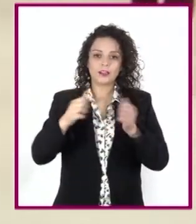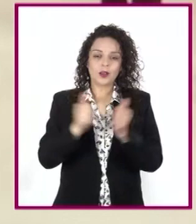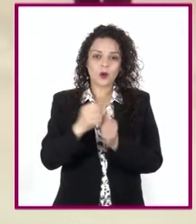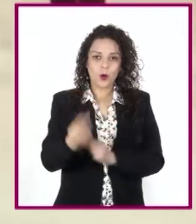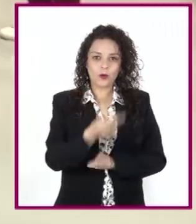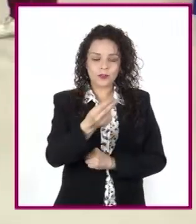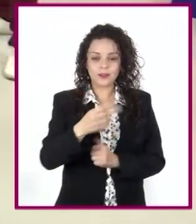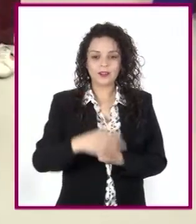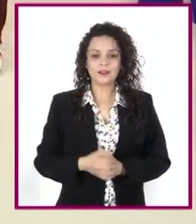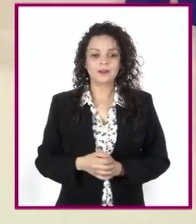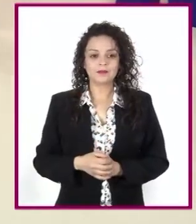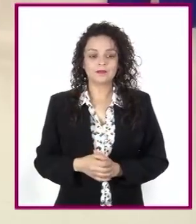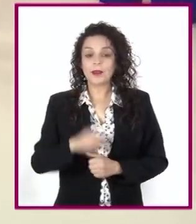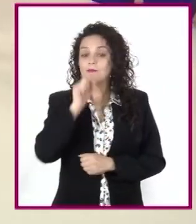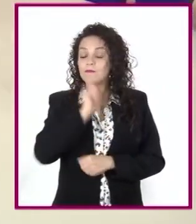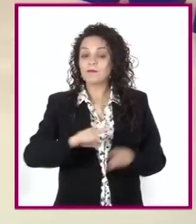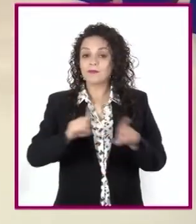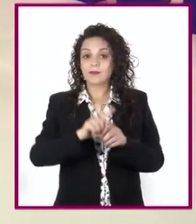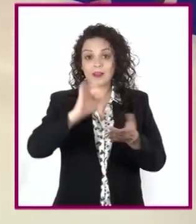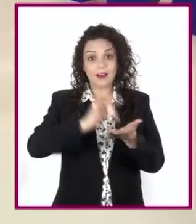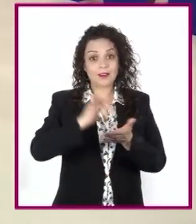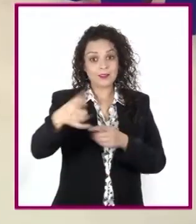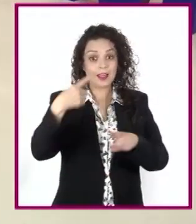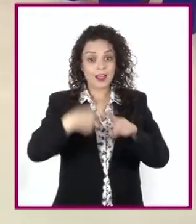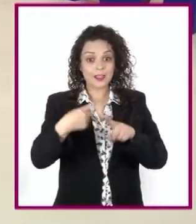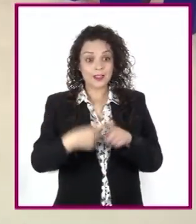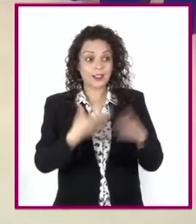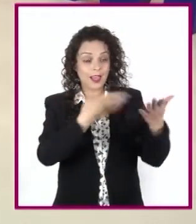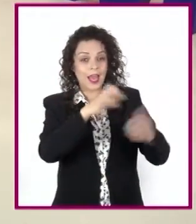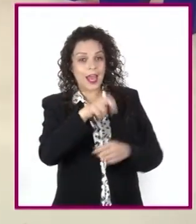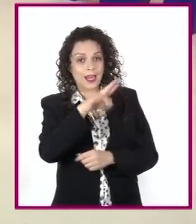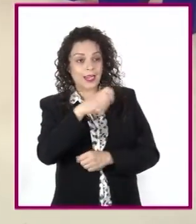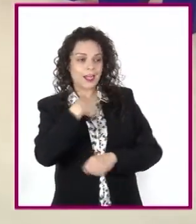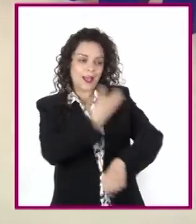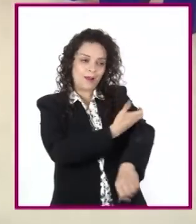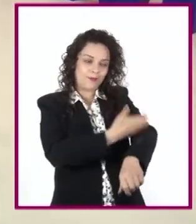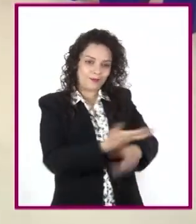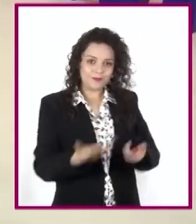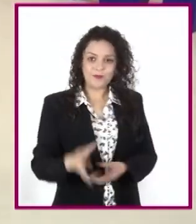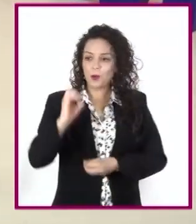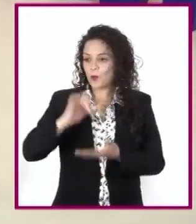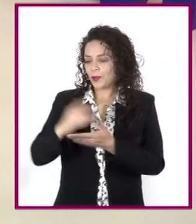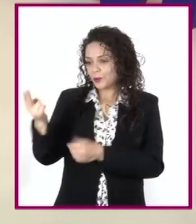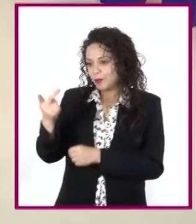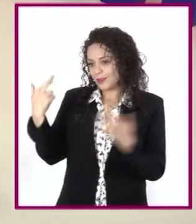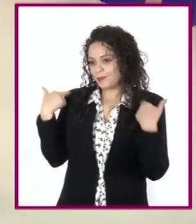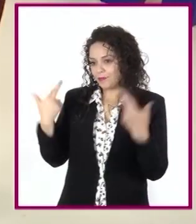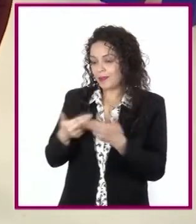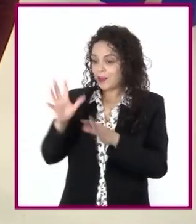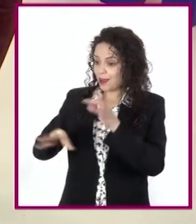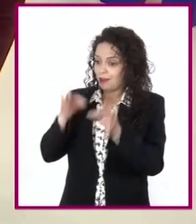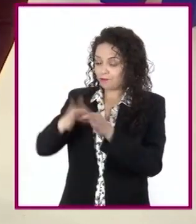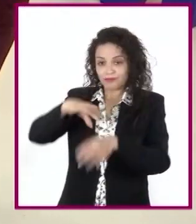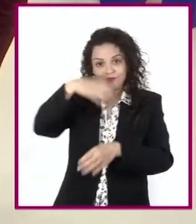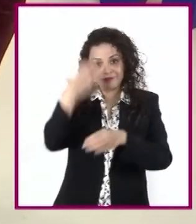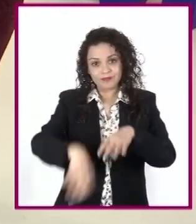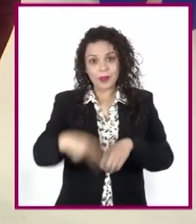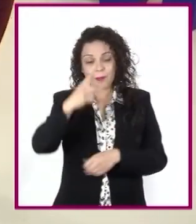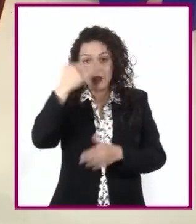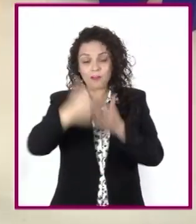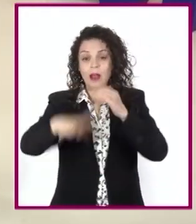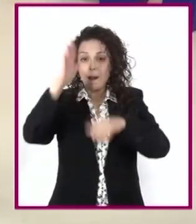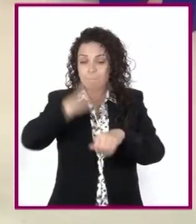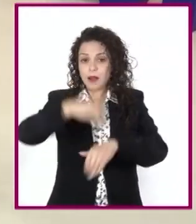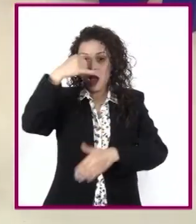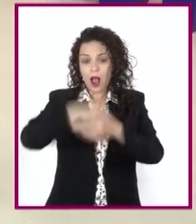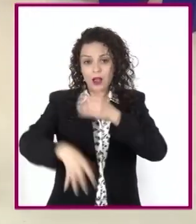con ustedes. También le agradezco a Enrique por haberme acompañado. Gracias a usted, maestra. Listo, hemos terminado, pero aún nos queda